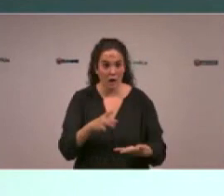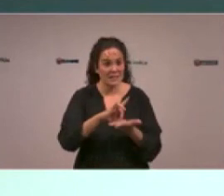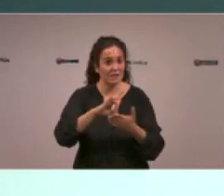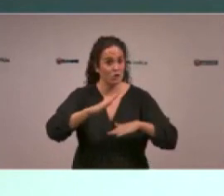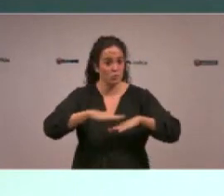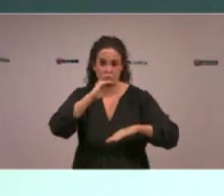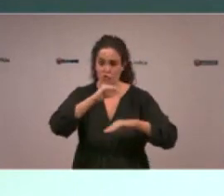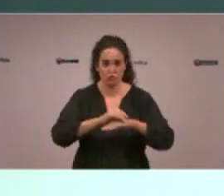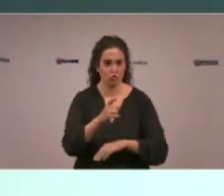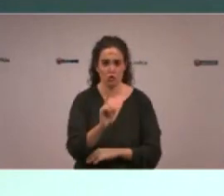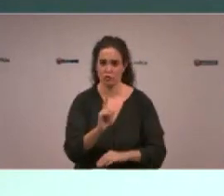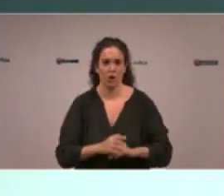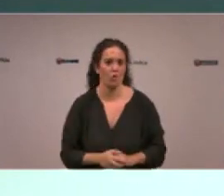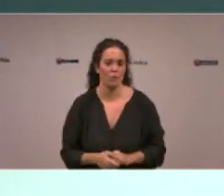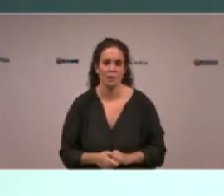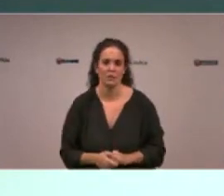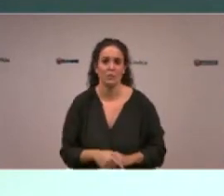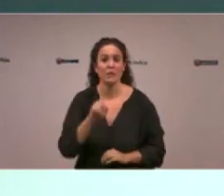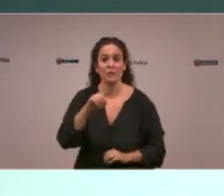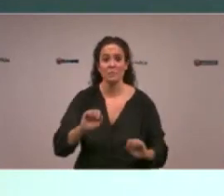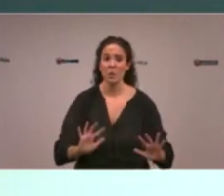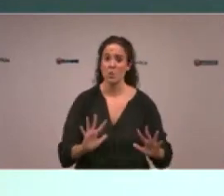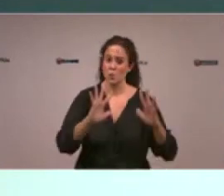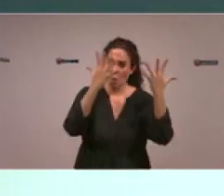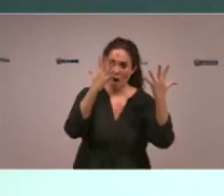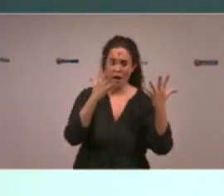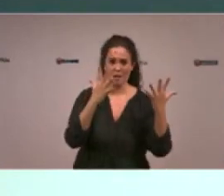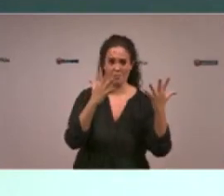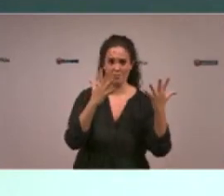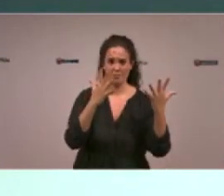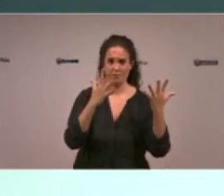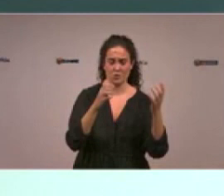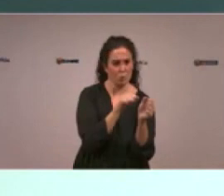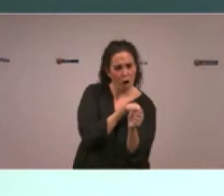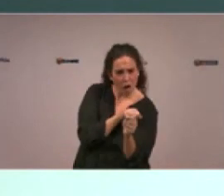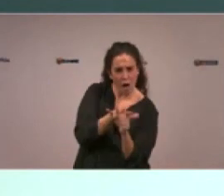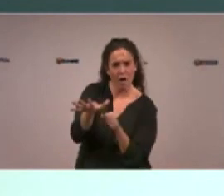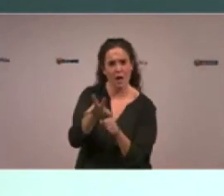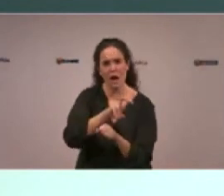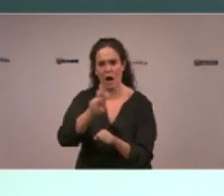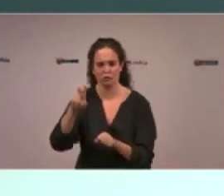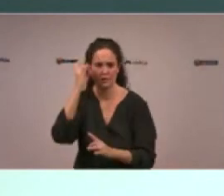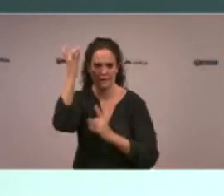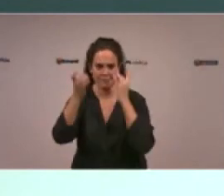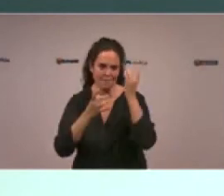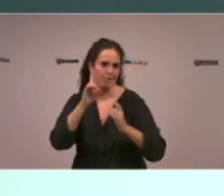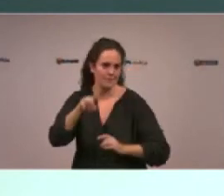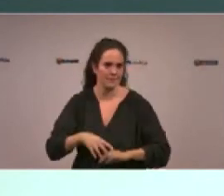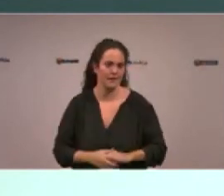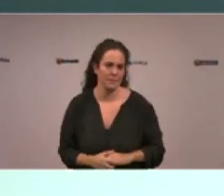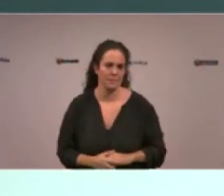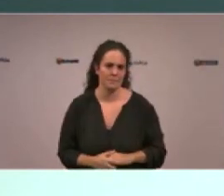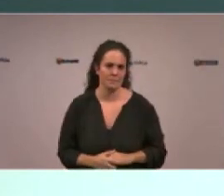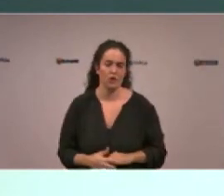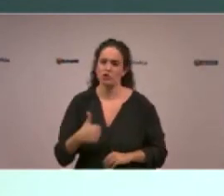además, insisto, se está llevando la huelga de la estiva a otros sectores que no son estiva. Entonces, yo creo que hay que, y